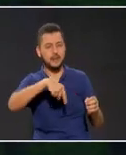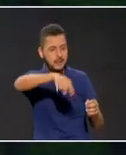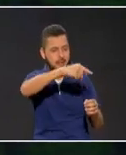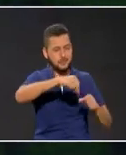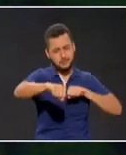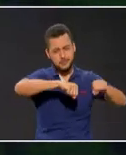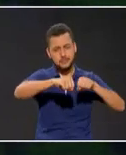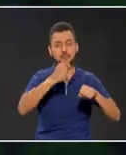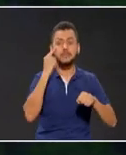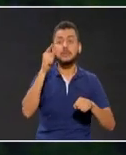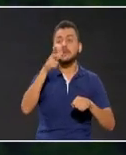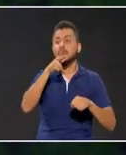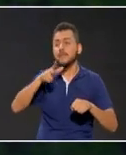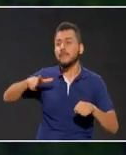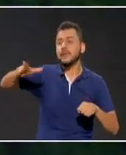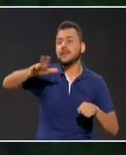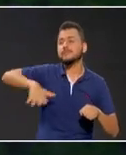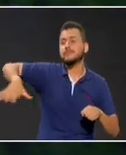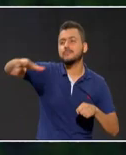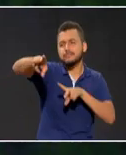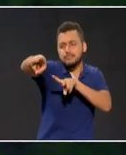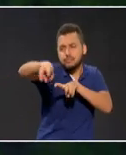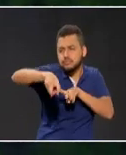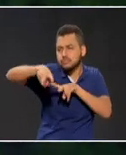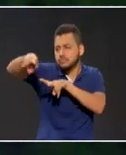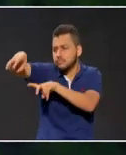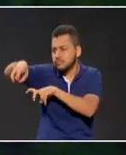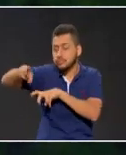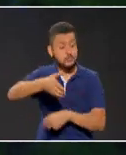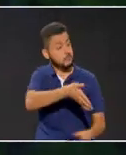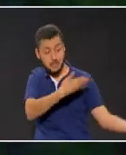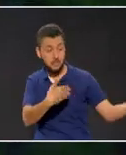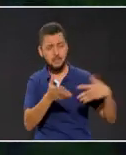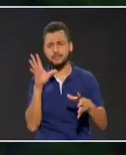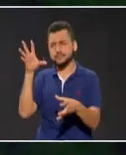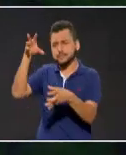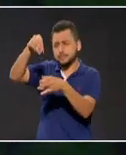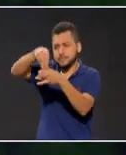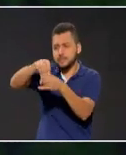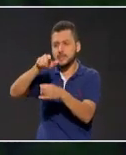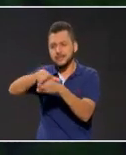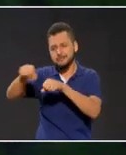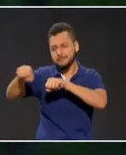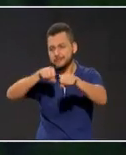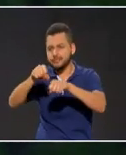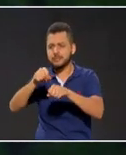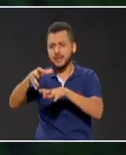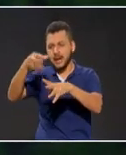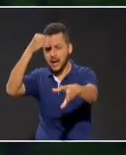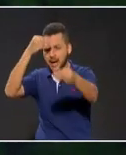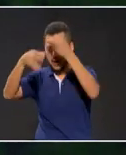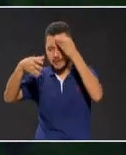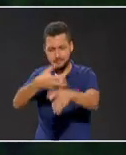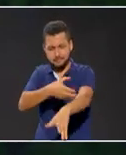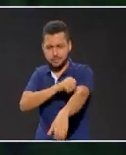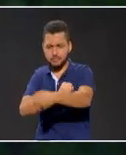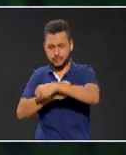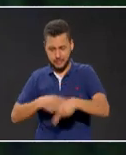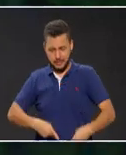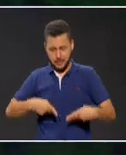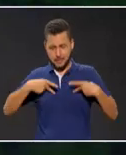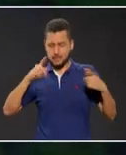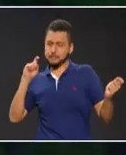granjas nuestras, donde ese conocimiento que desarrollan, que hay que rehabilitar, generando conocimiento, rehabilitándose, dignificando sus vidas, hagan